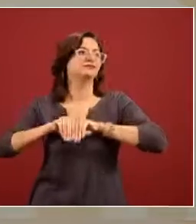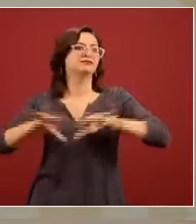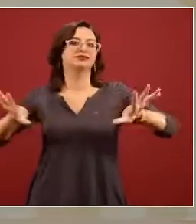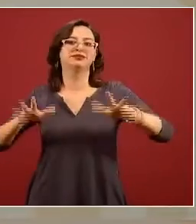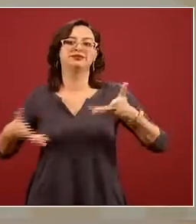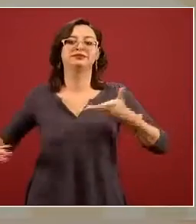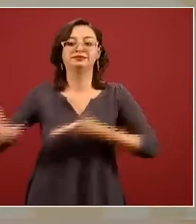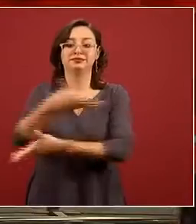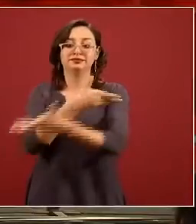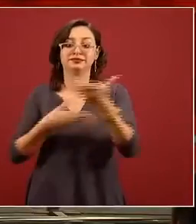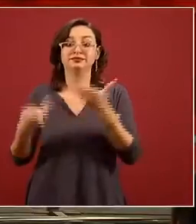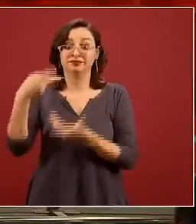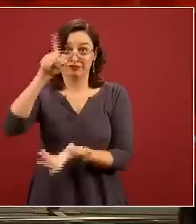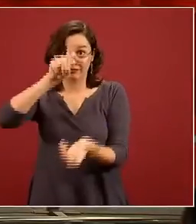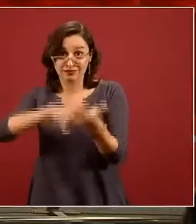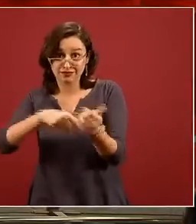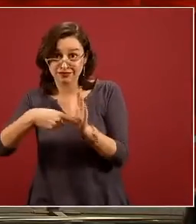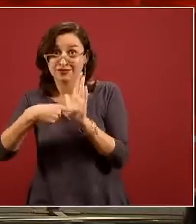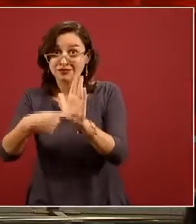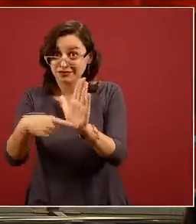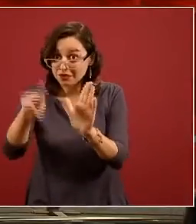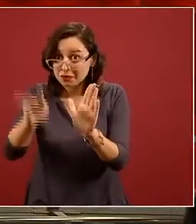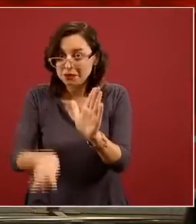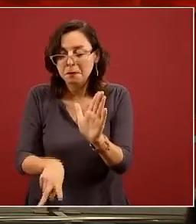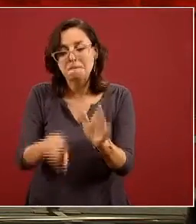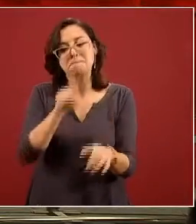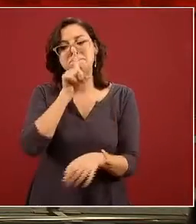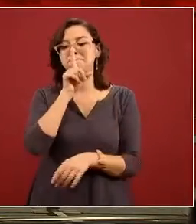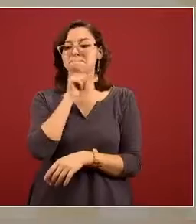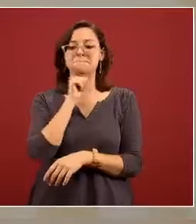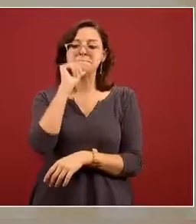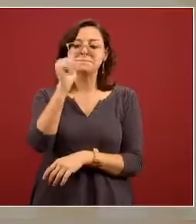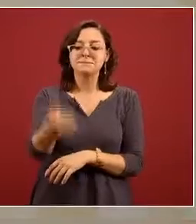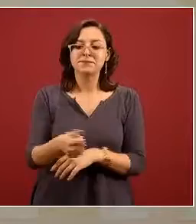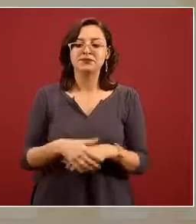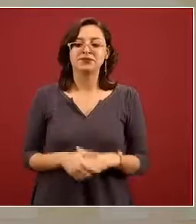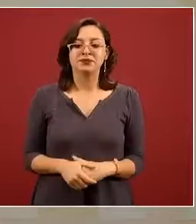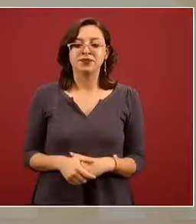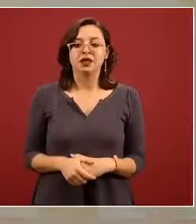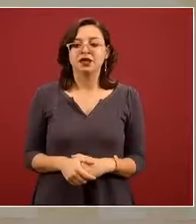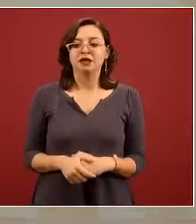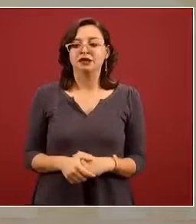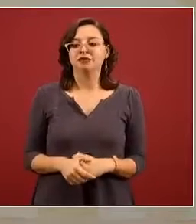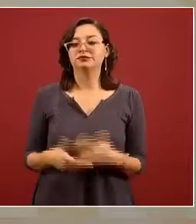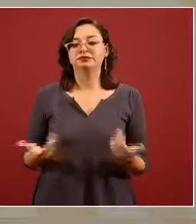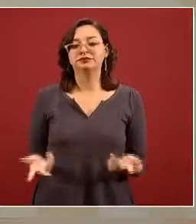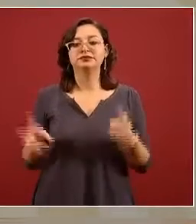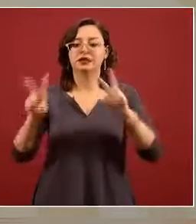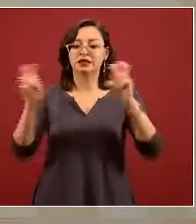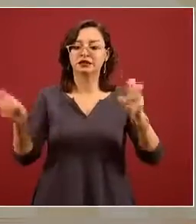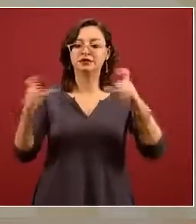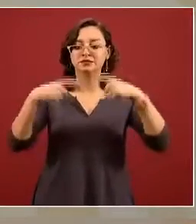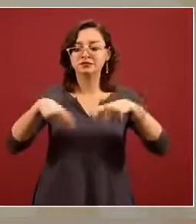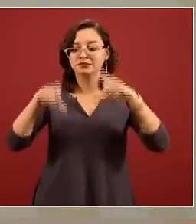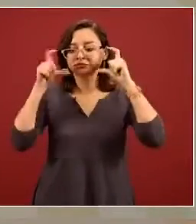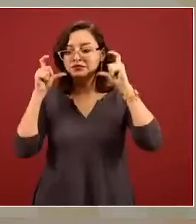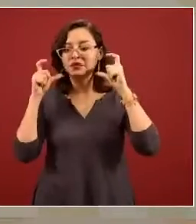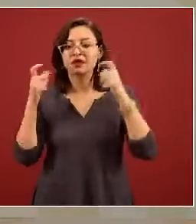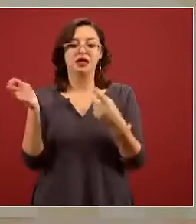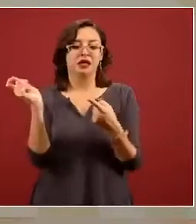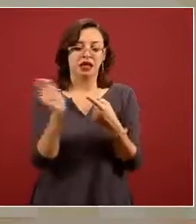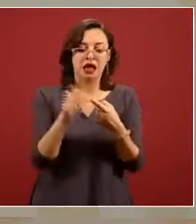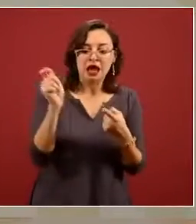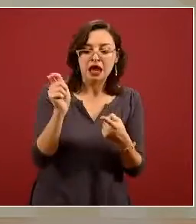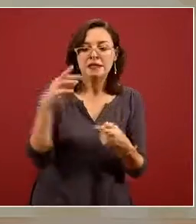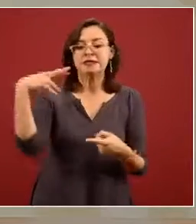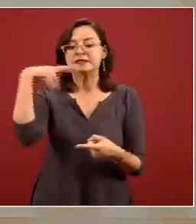no necesariamente conserva su fidelidad. Muchos temas, como el uso de los cubrebocas, como las pruebas rápidas,